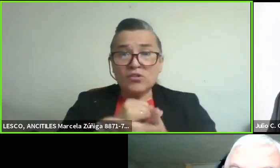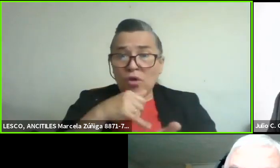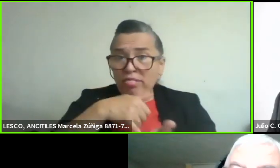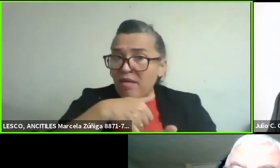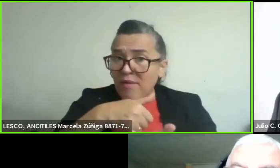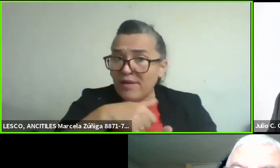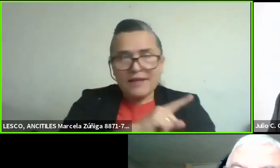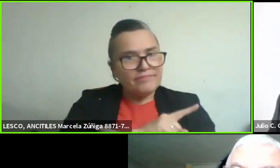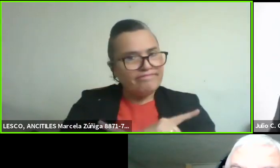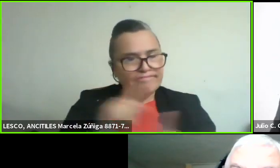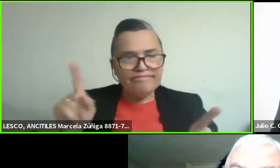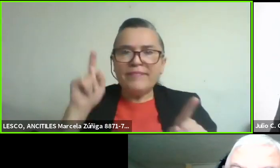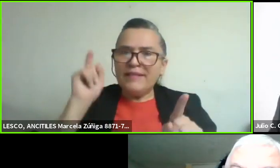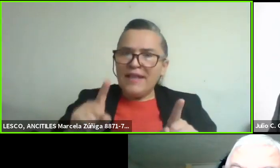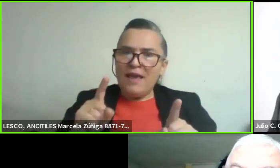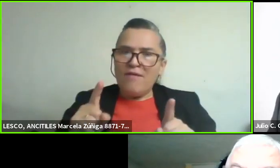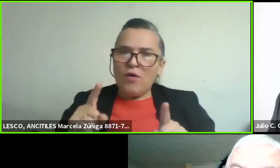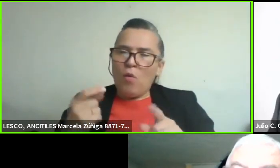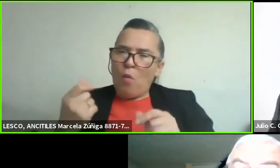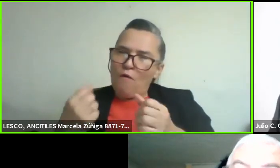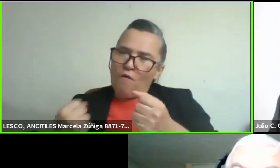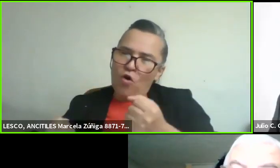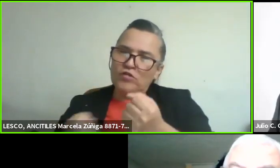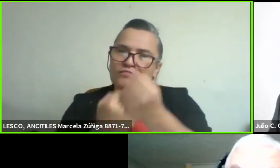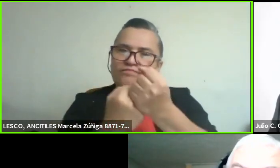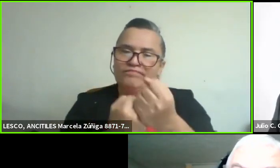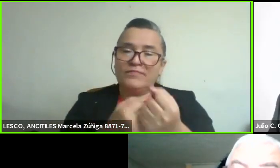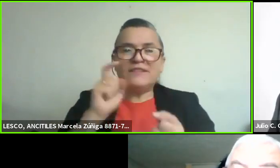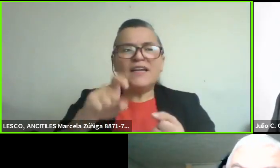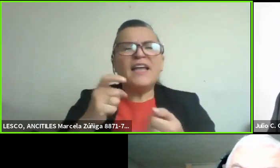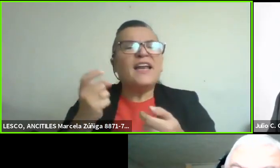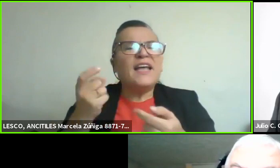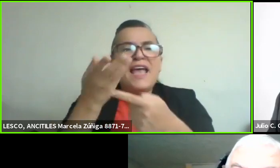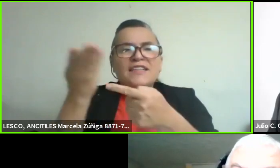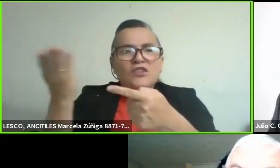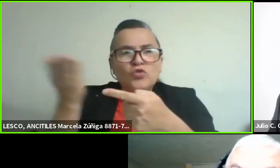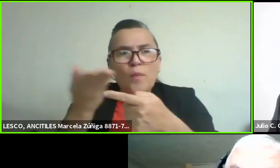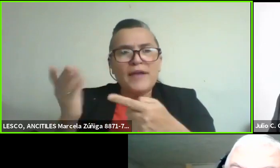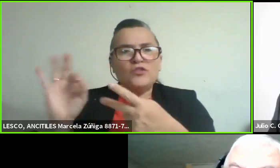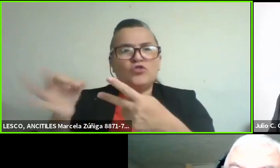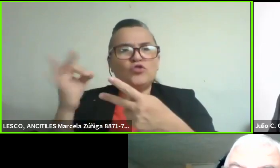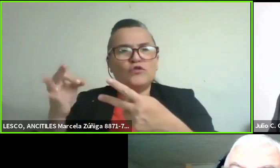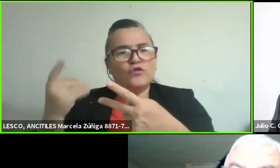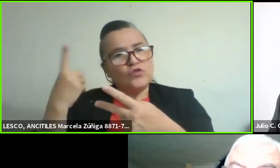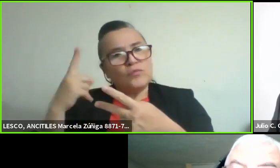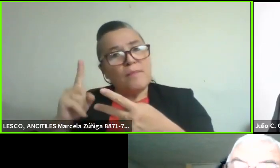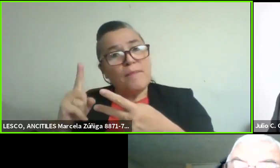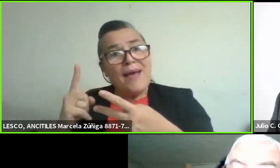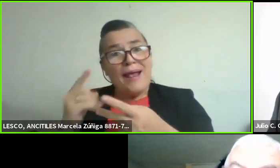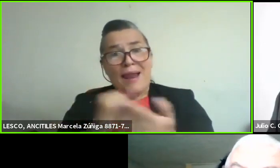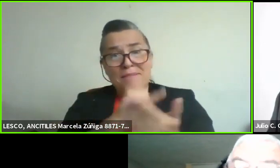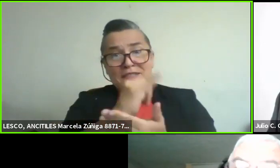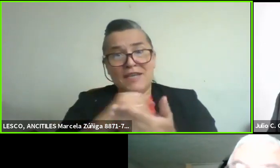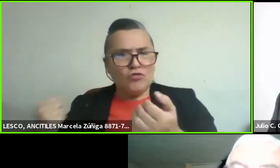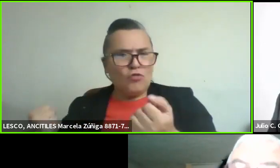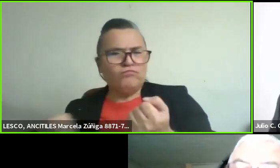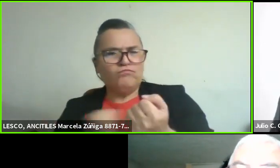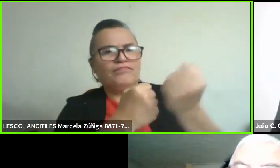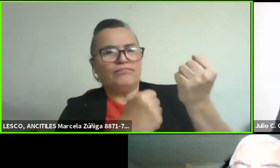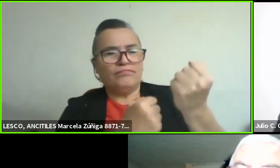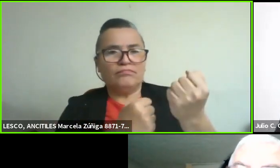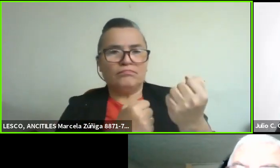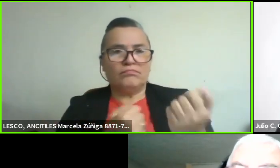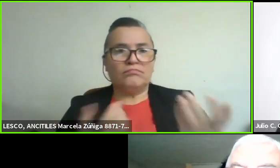y que debe fortalecerse entonces se requieren instrumentos y mecanismos para fortalecer la investigación en un entorno adverso